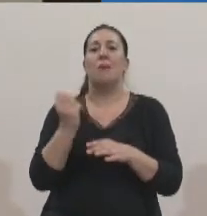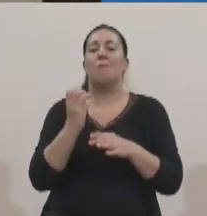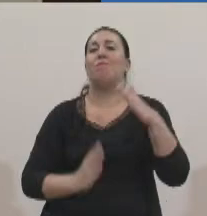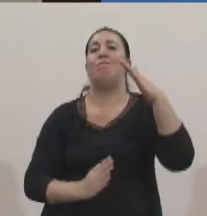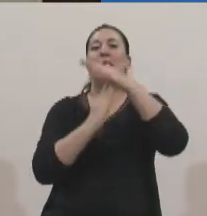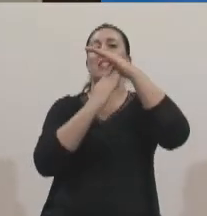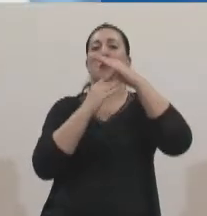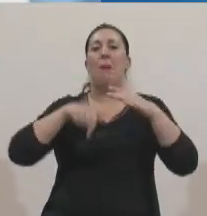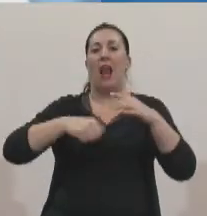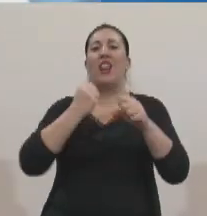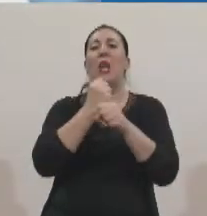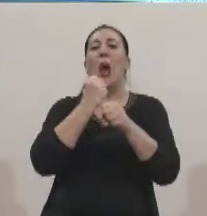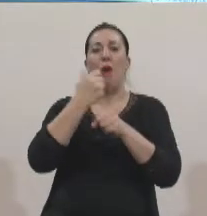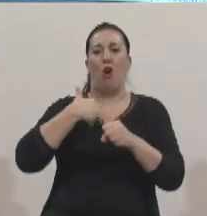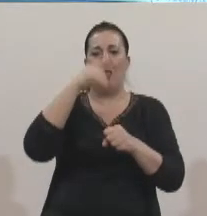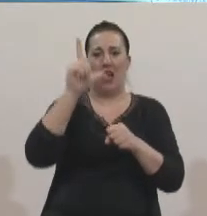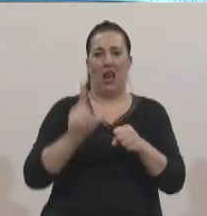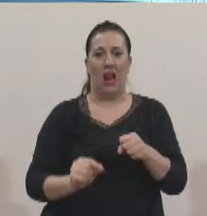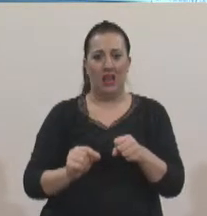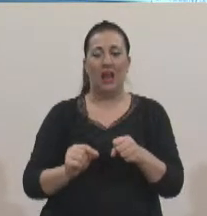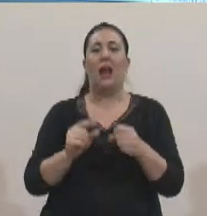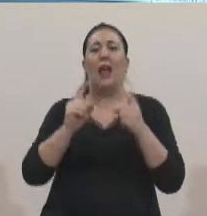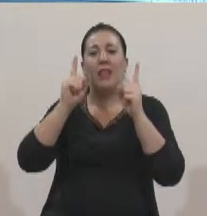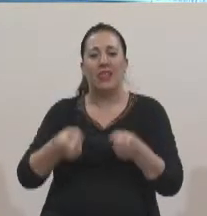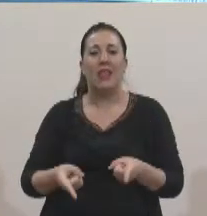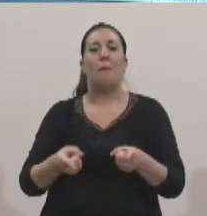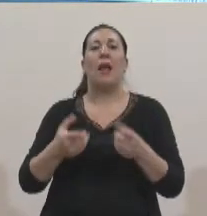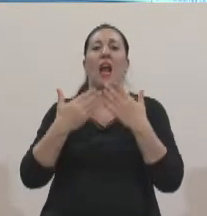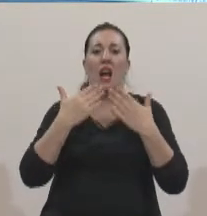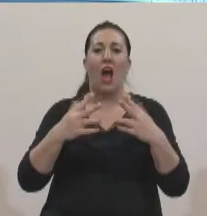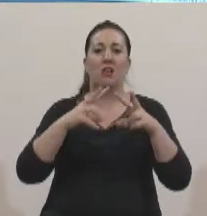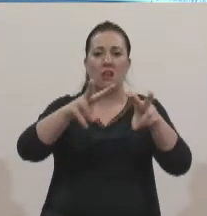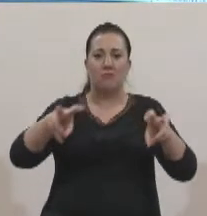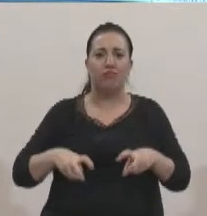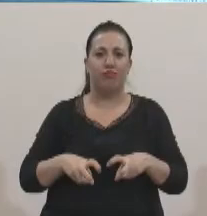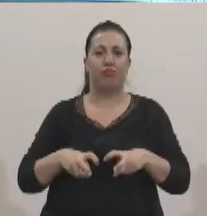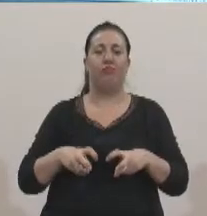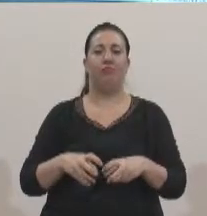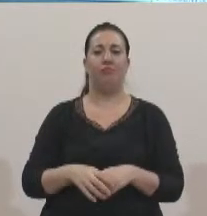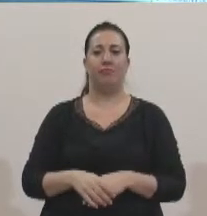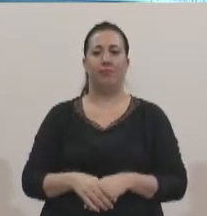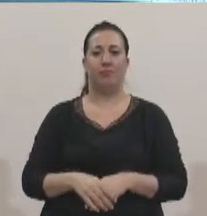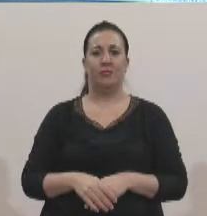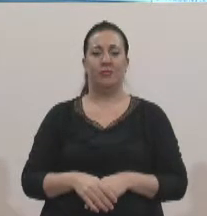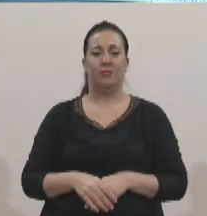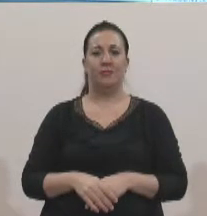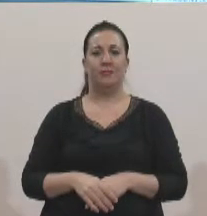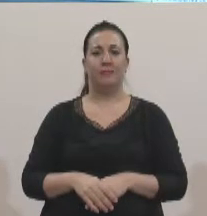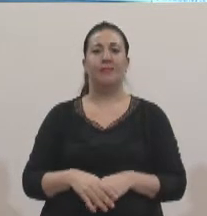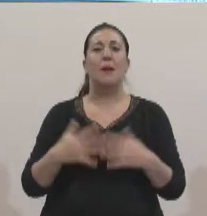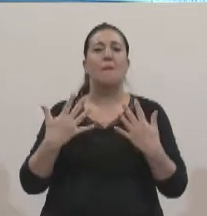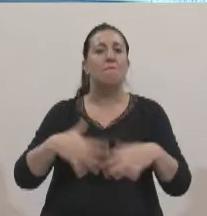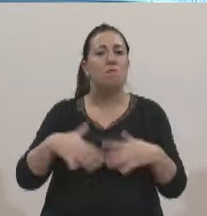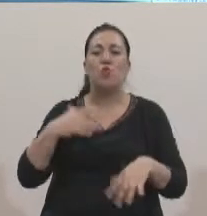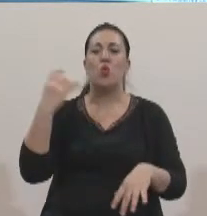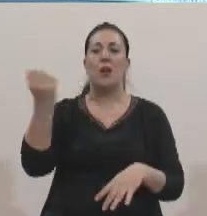país, pero también las principales fuentes de ingresos fiscales para el Estado. Es muy importante